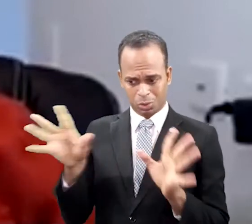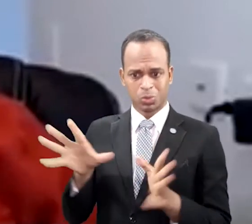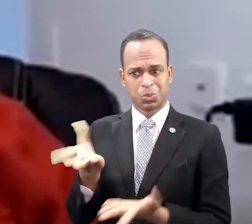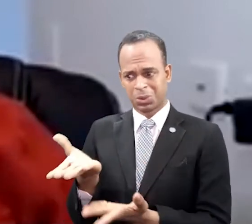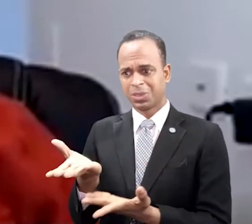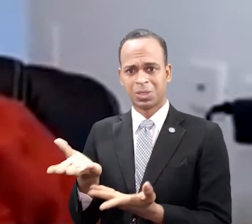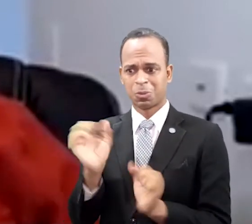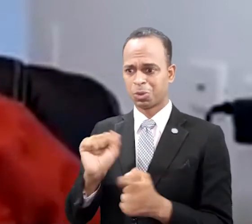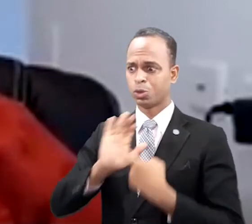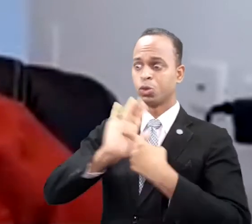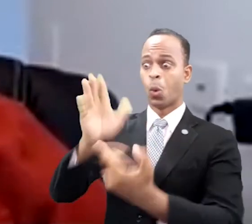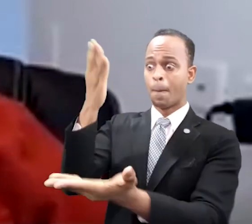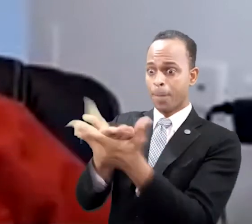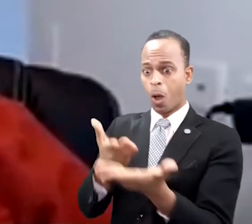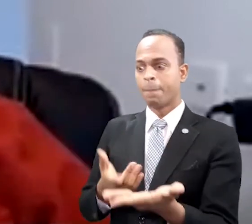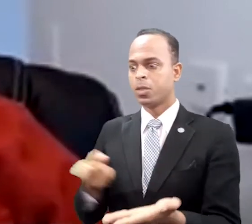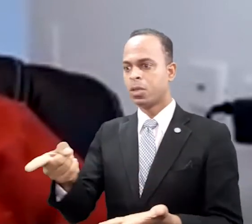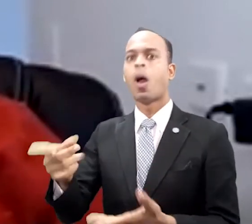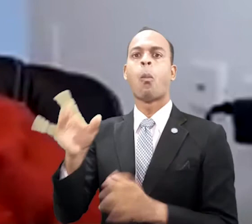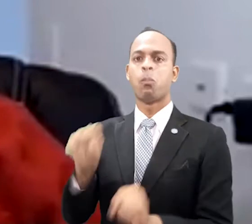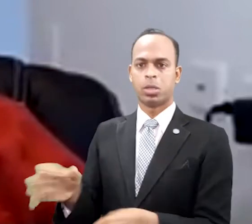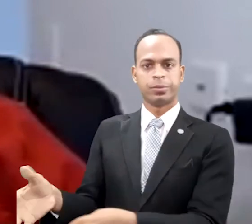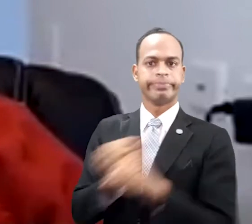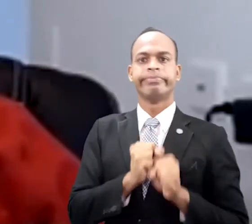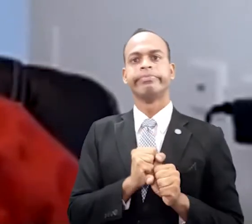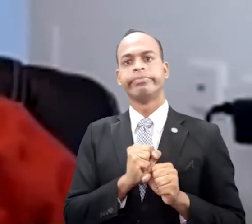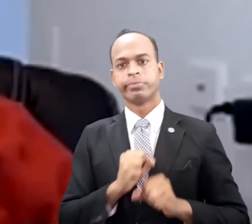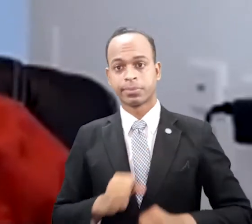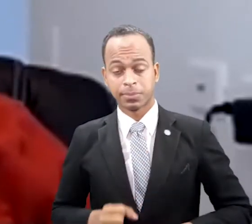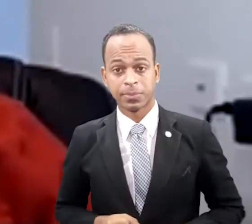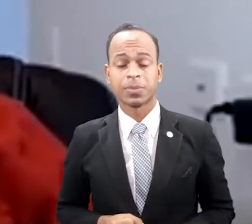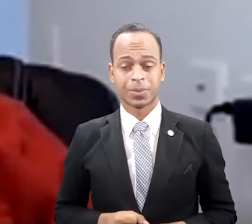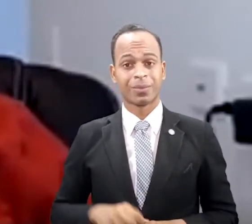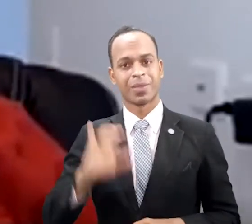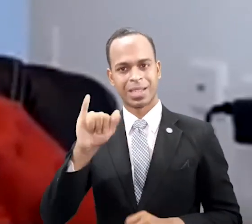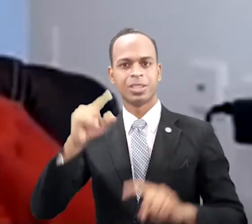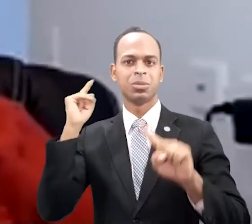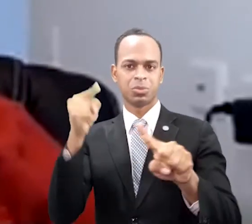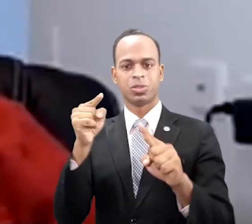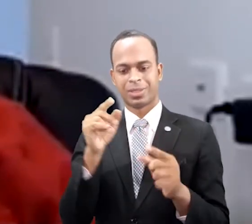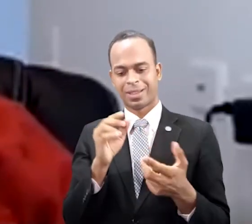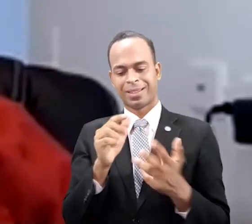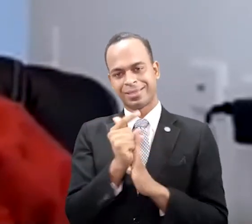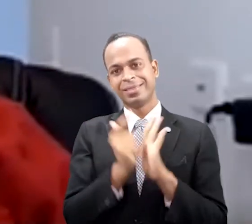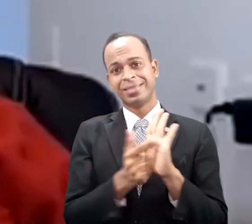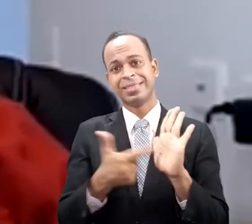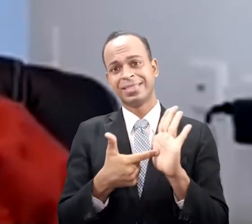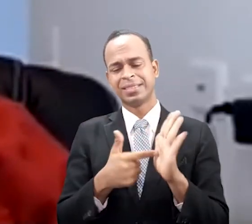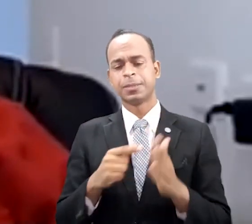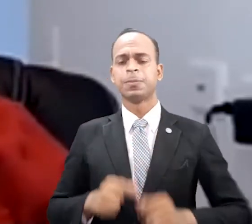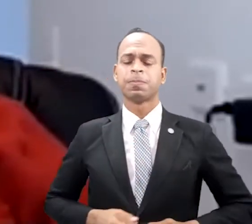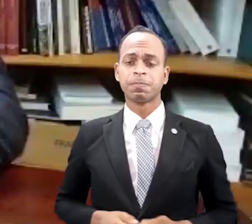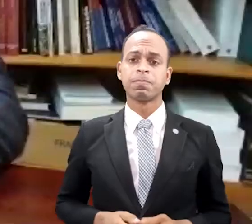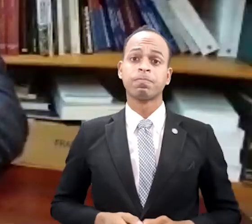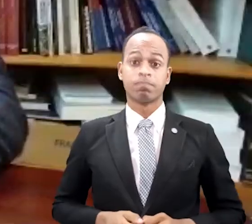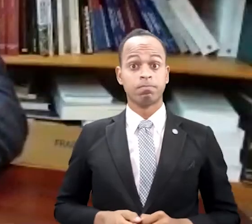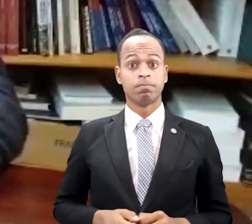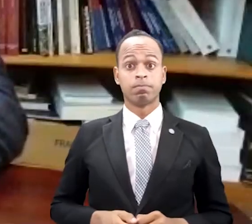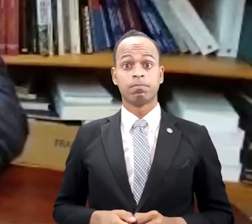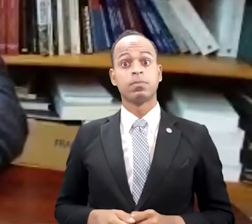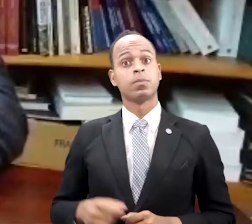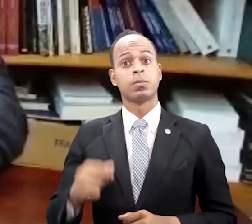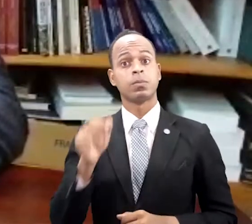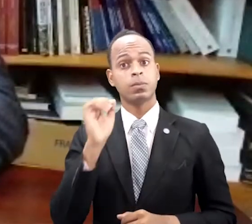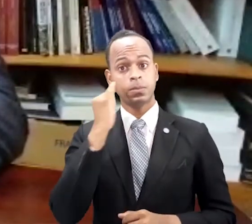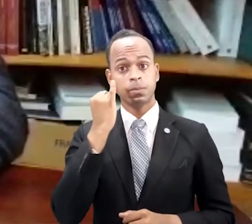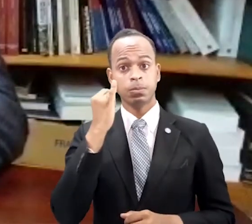de un origen lícito. Entonces, eso se puede probar de manera independiente. Y en el fondo, eso es lo que hace la extinción del derecho de dominio, ¿no? En muchos